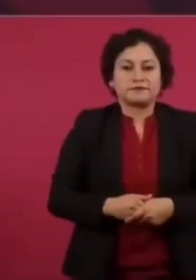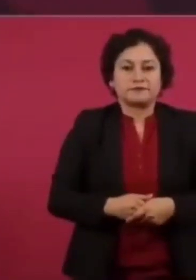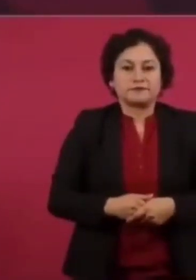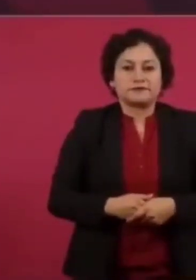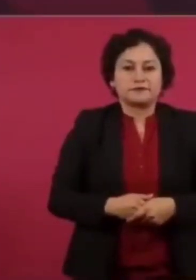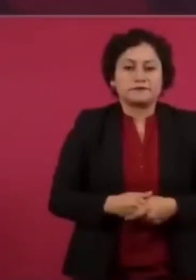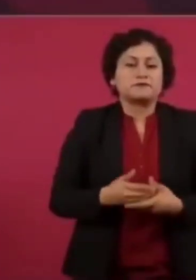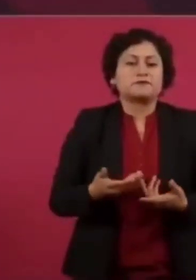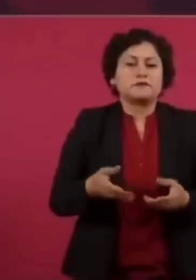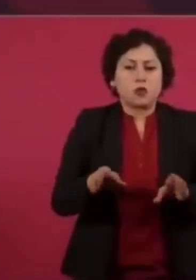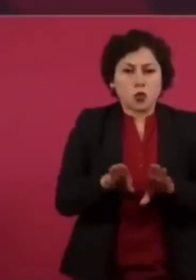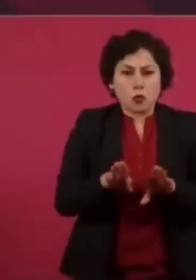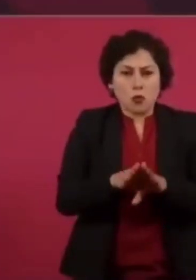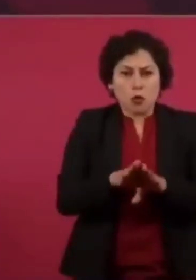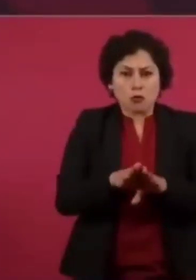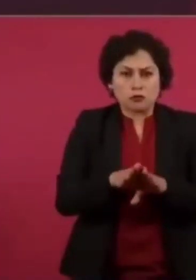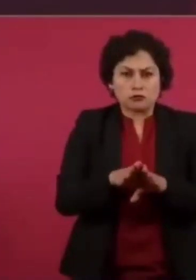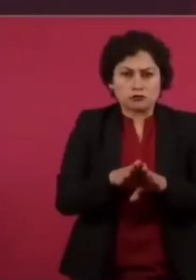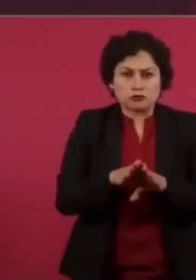es garantizarlas.